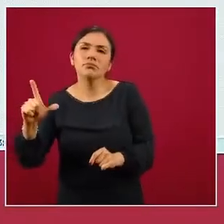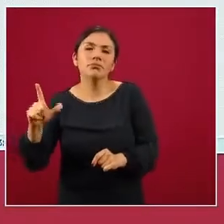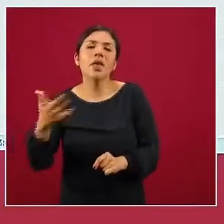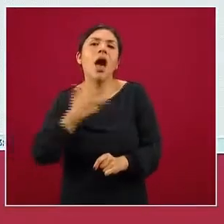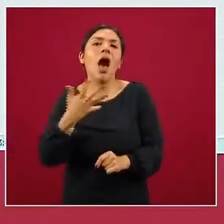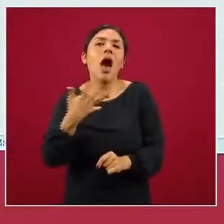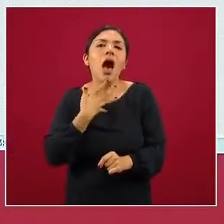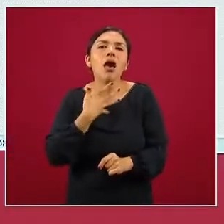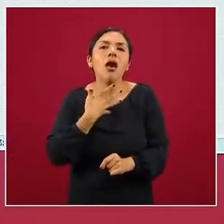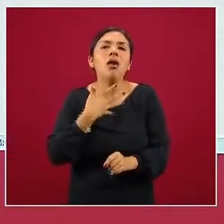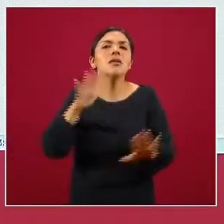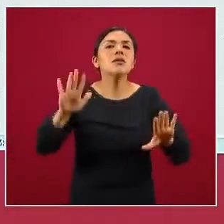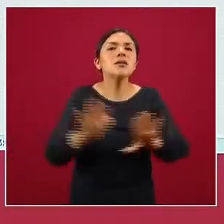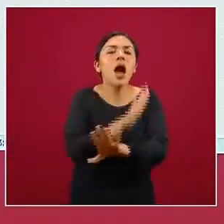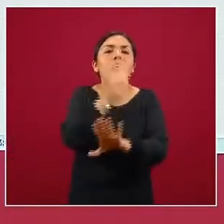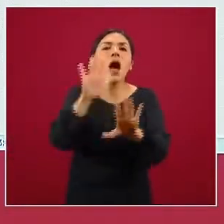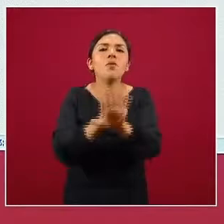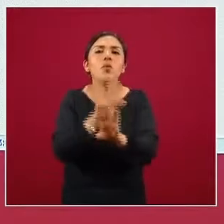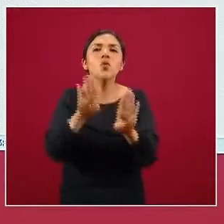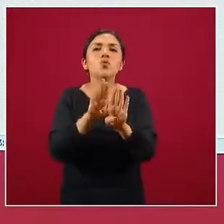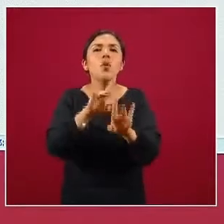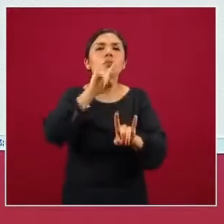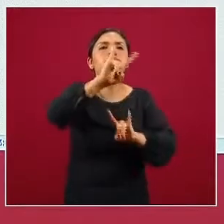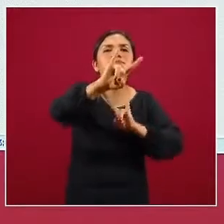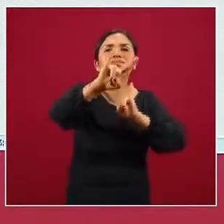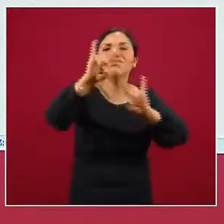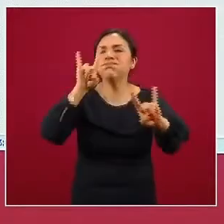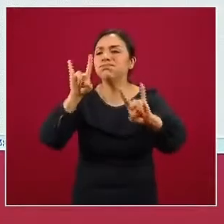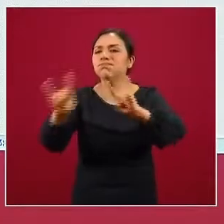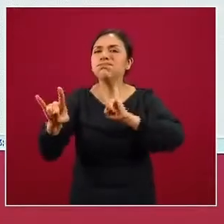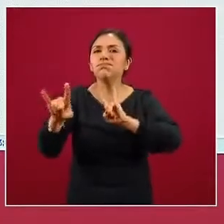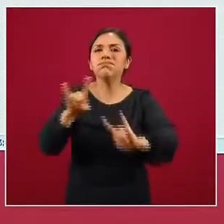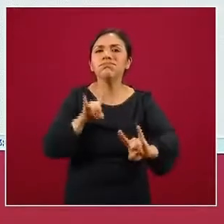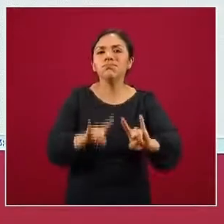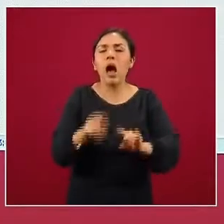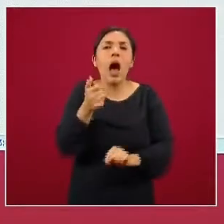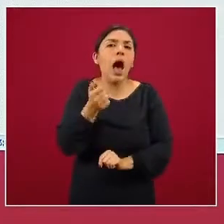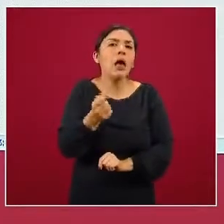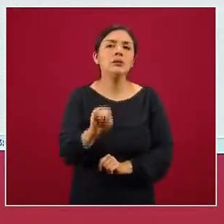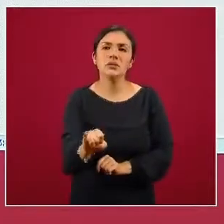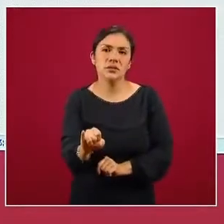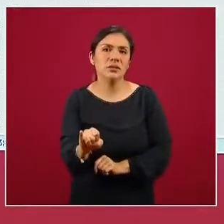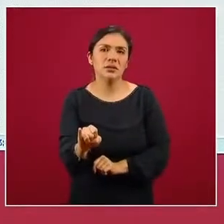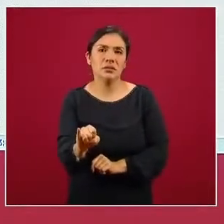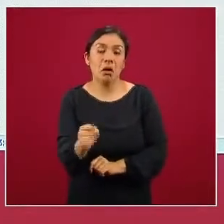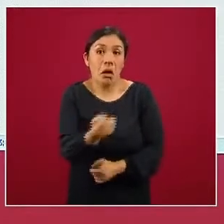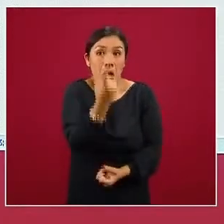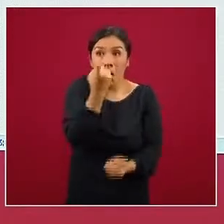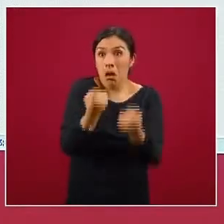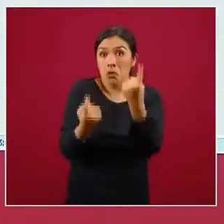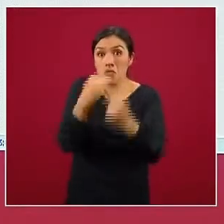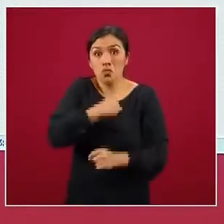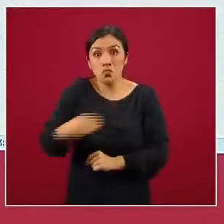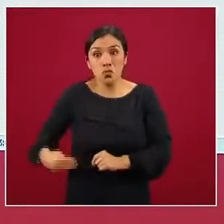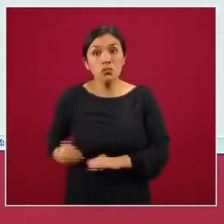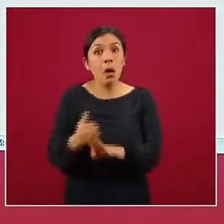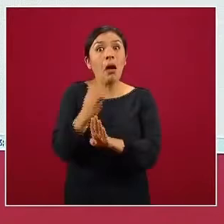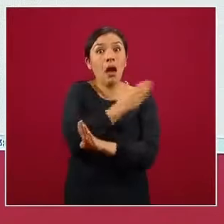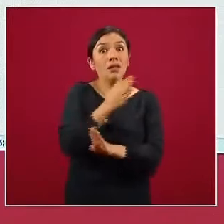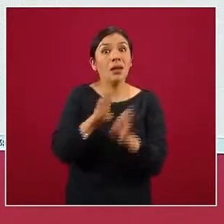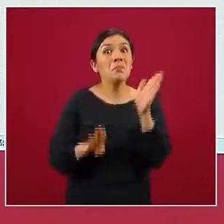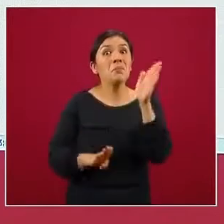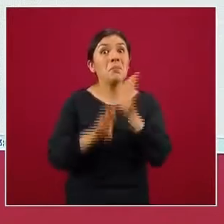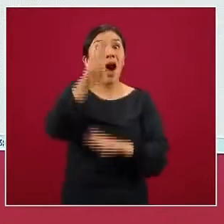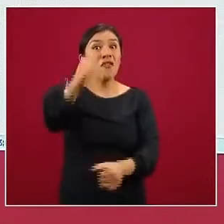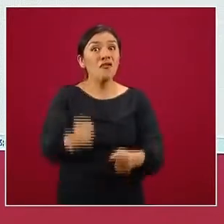sino que se va presentando en parches, en una forma heterogénea, donde tenemos algunas entidades federativas que habían llegado a